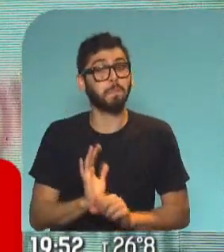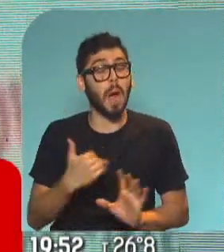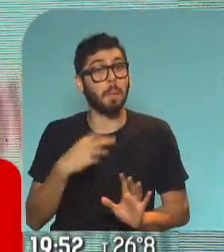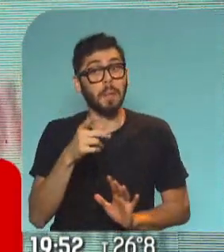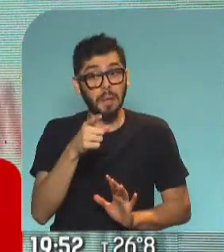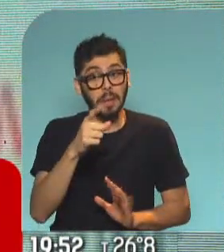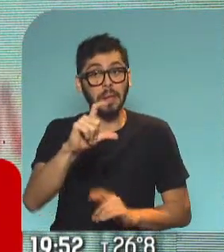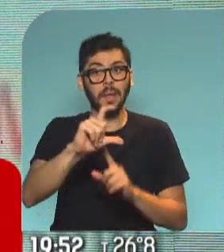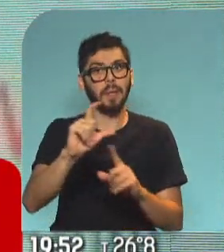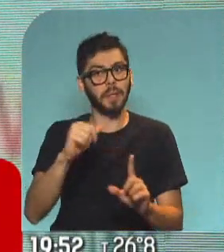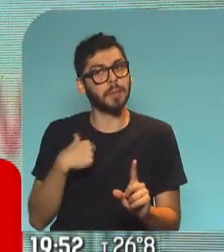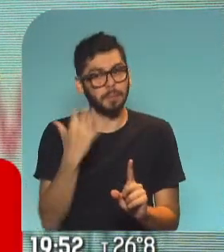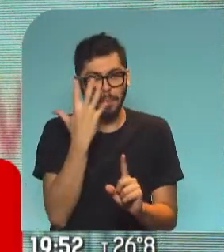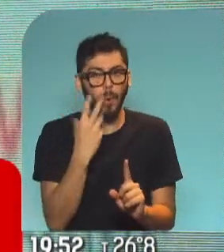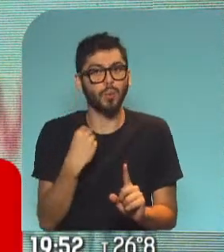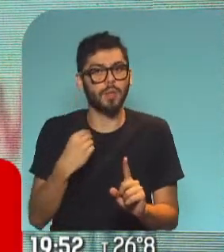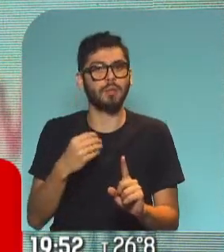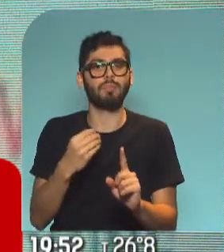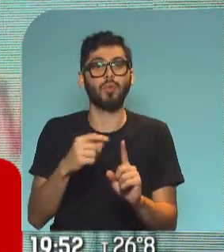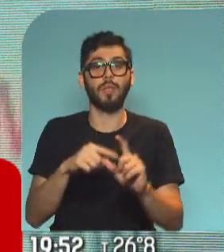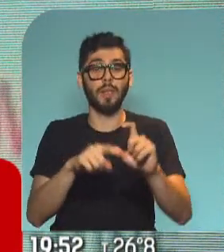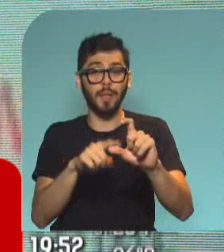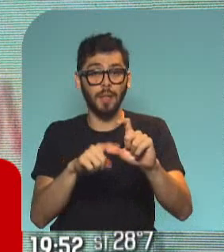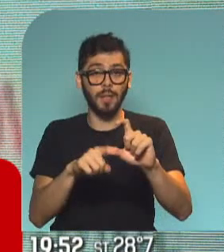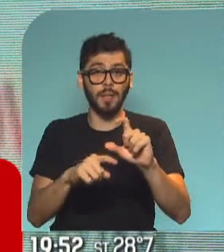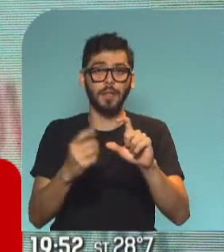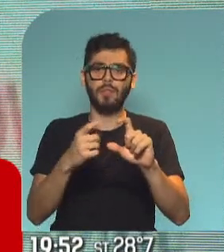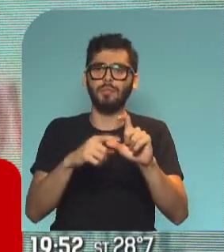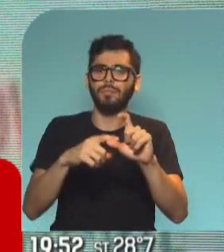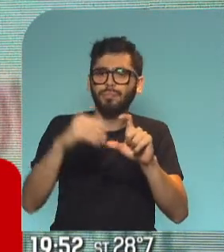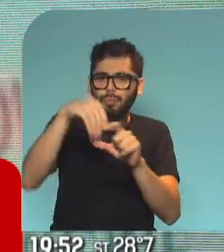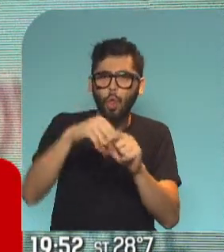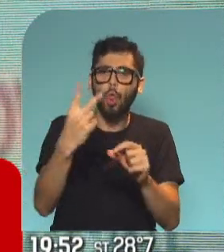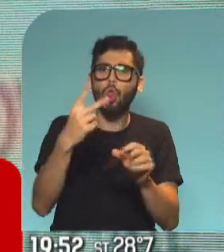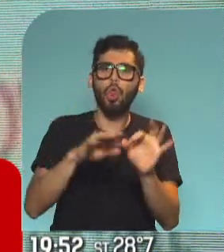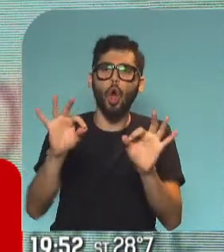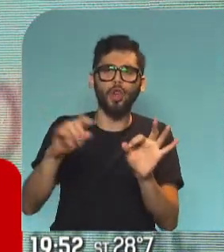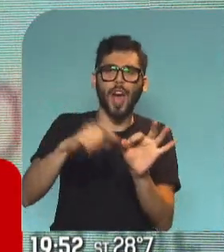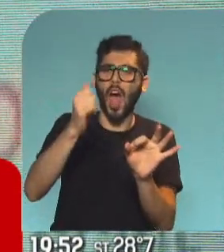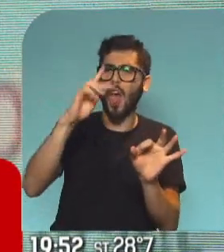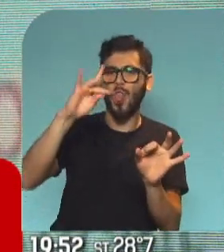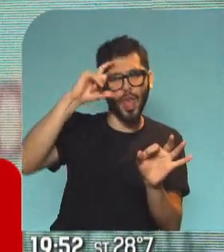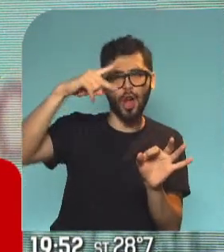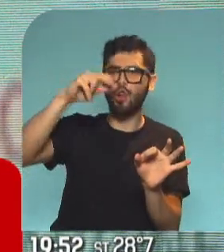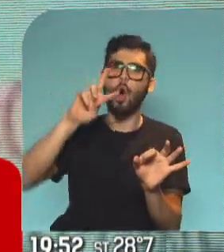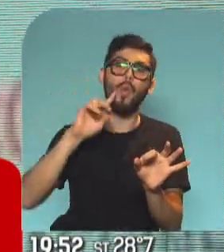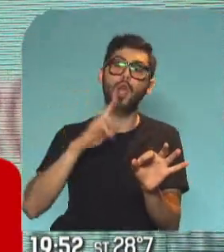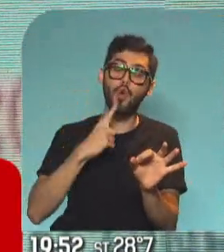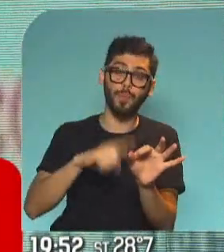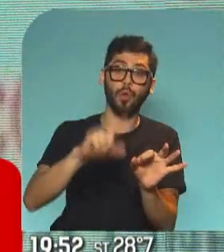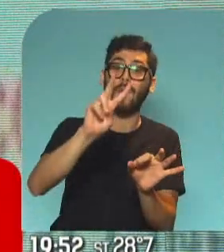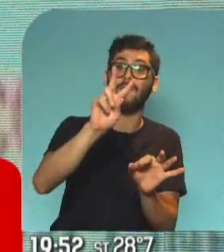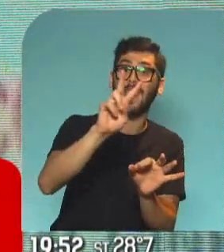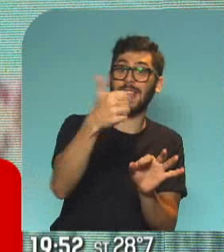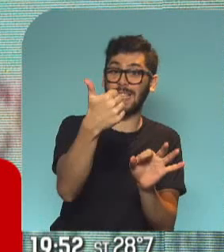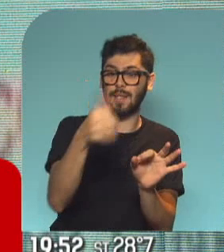agrada, porque tiene una base de dos adenovirus, la primera con adenovirus 26 y la segunda con adenovirus 5. O sea que